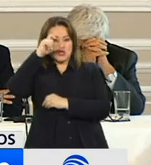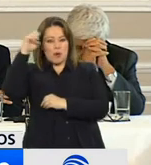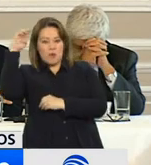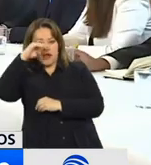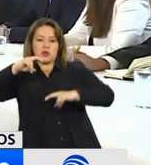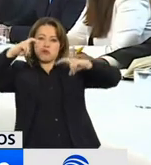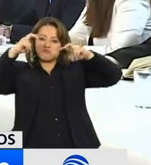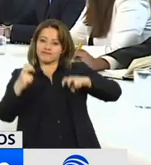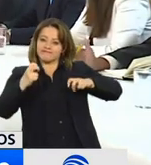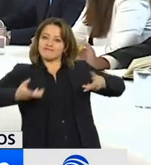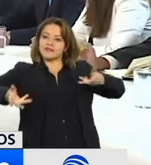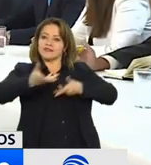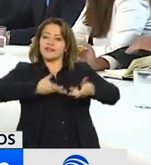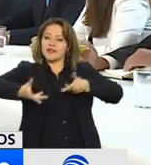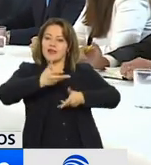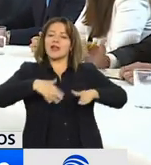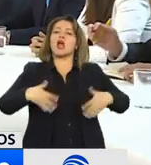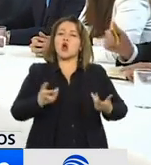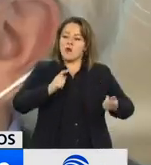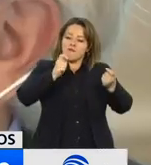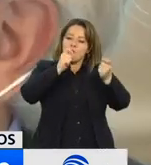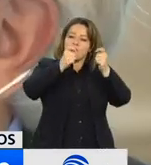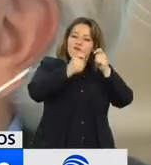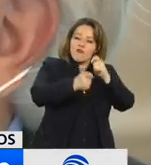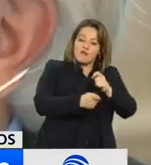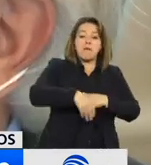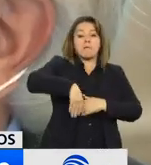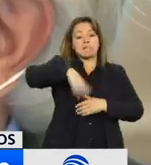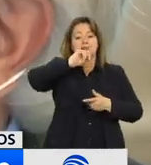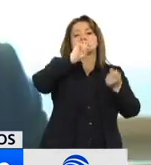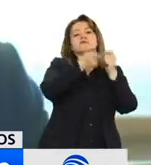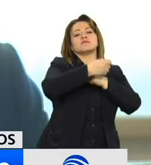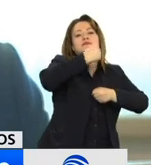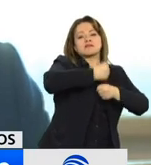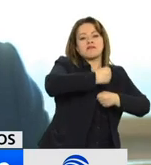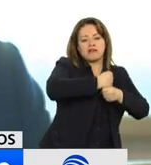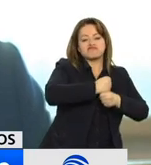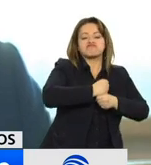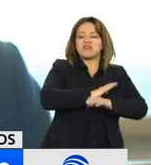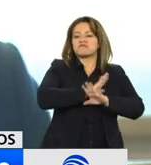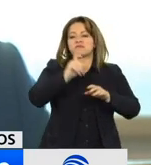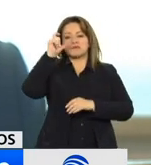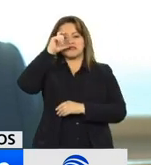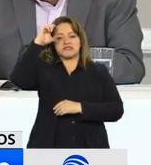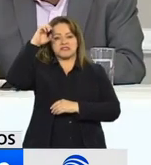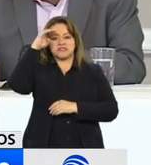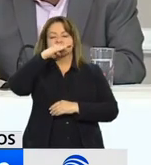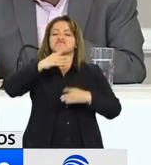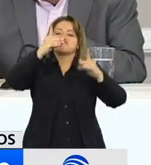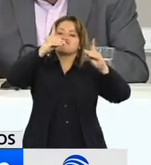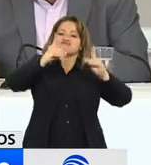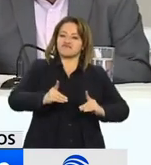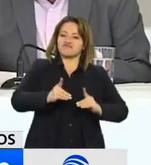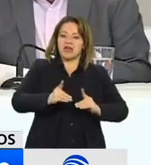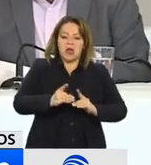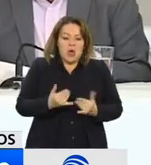Petro varias inquietudes sobre las diferentes reformas, especialmente la reforma laboral, la cual anunció el presidente queda aplazada por al menos este